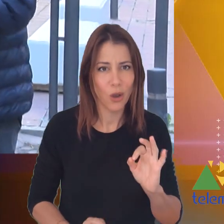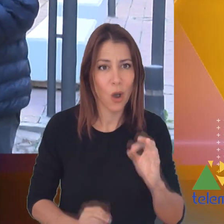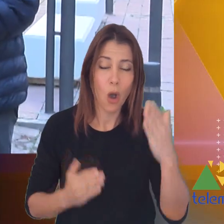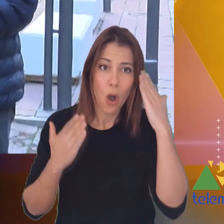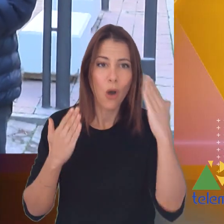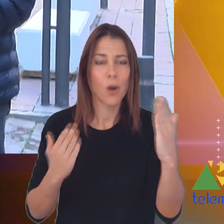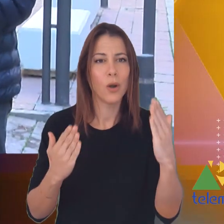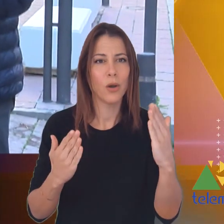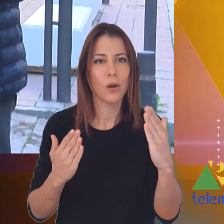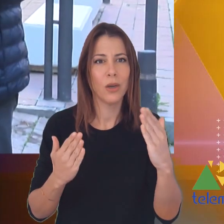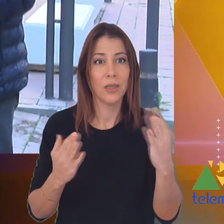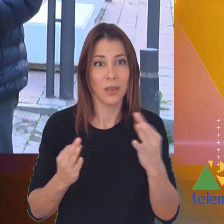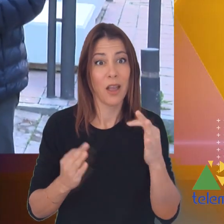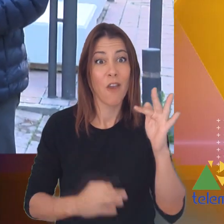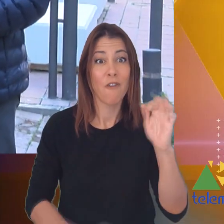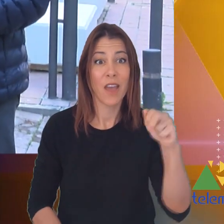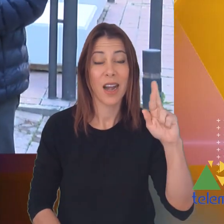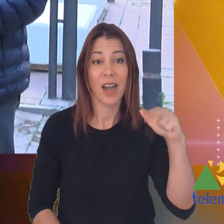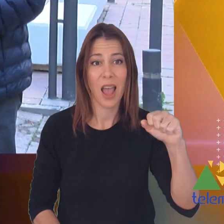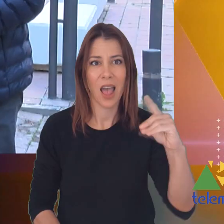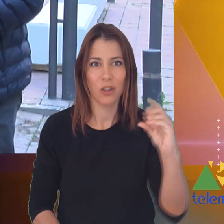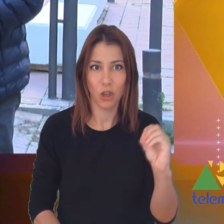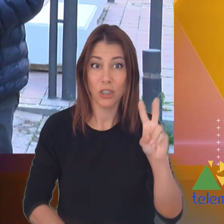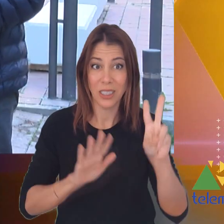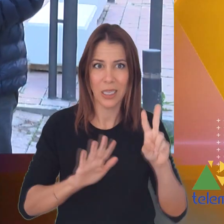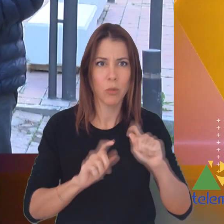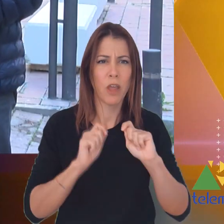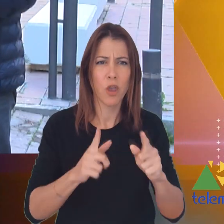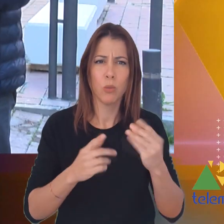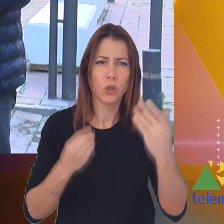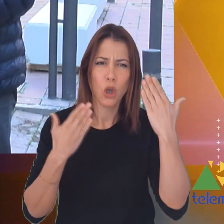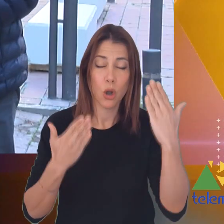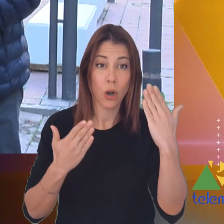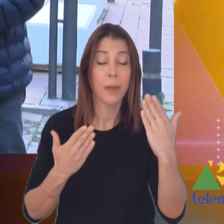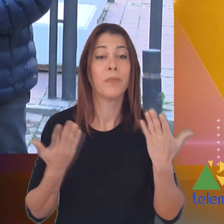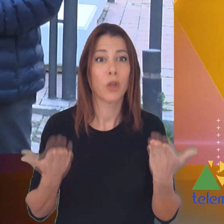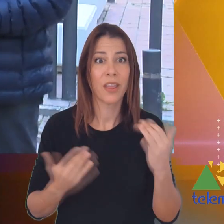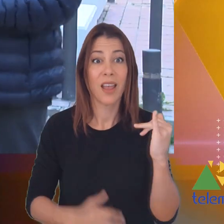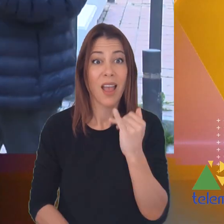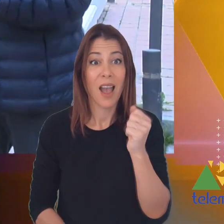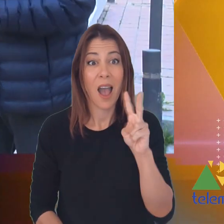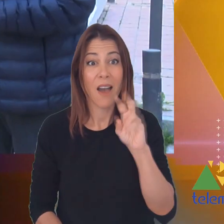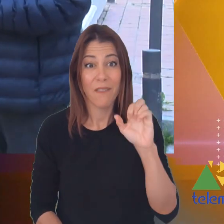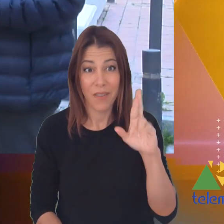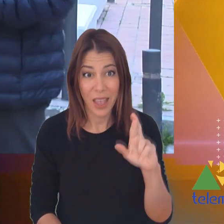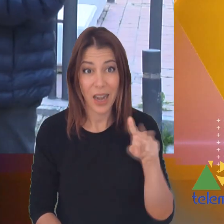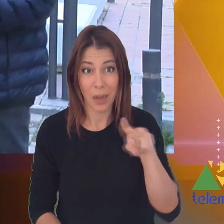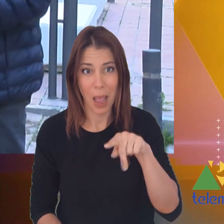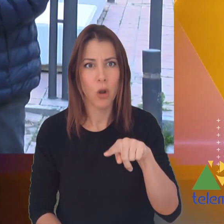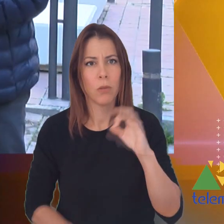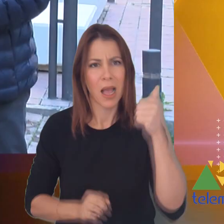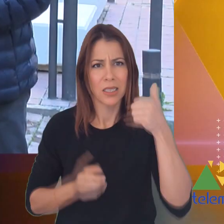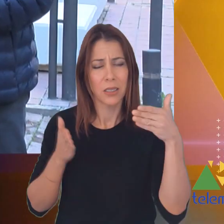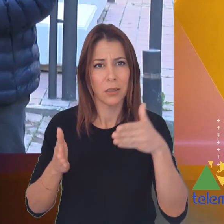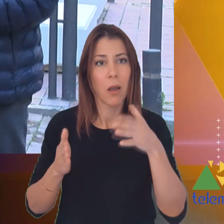honor de Fernando VII, le concedió grandes honores y tal. Y Javier de Burgos, pues un hombre que en principio iba destinado a la Iglesia.